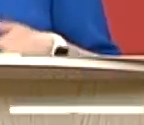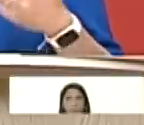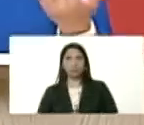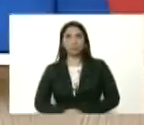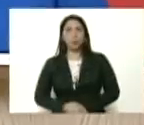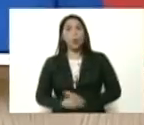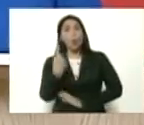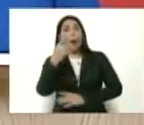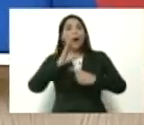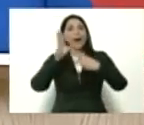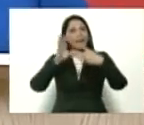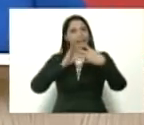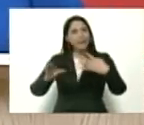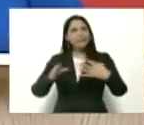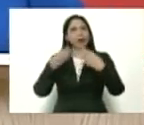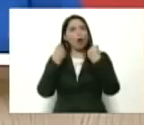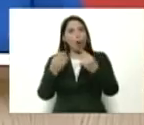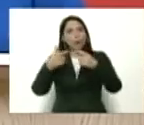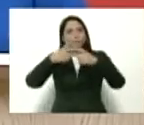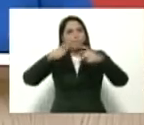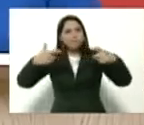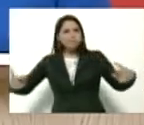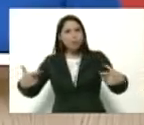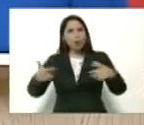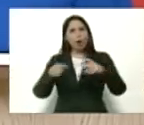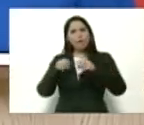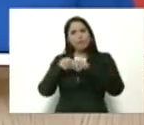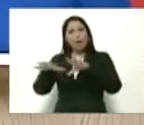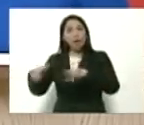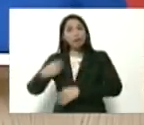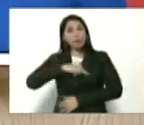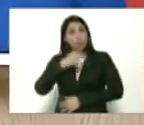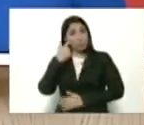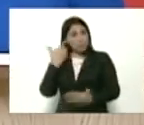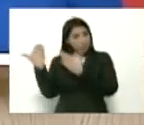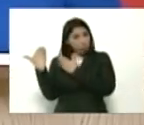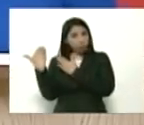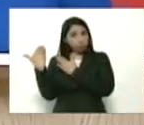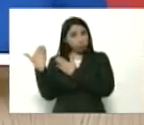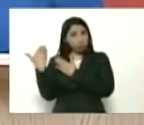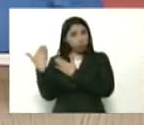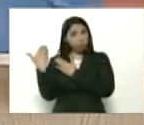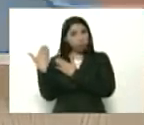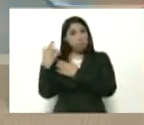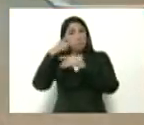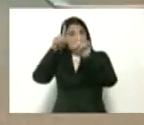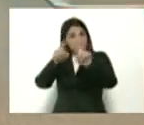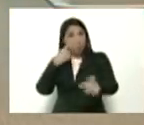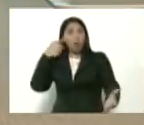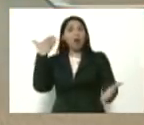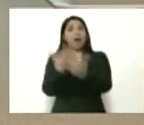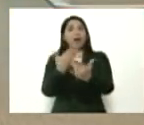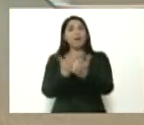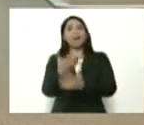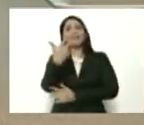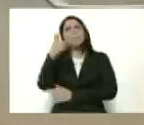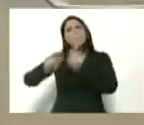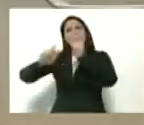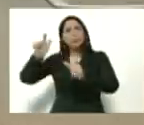su amplia capacidad de contagio. Y aquí lo estamos viendo. Ahí está la prueba. Tres